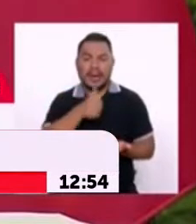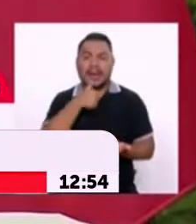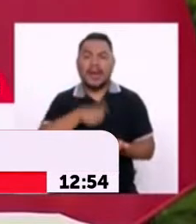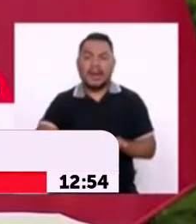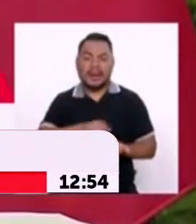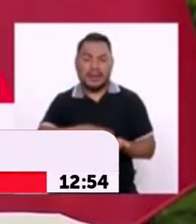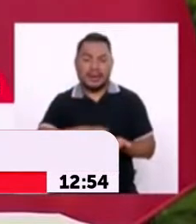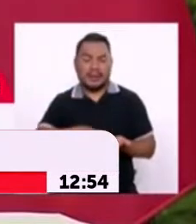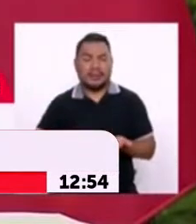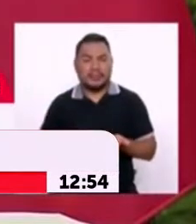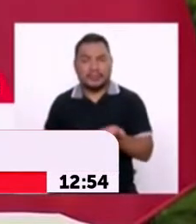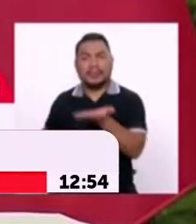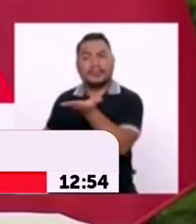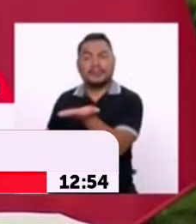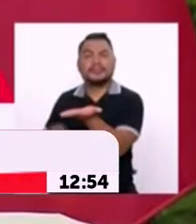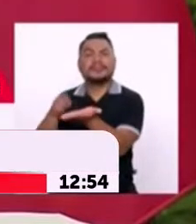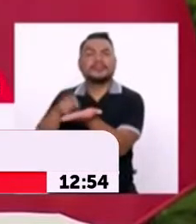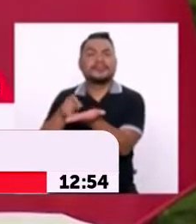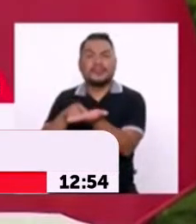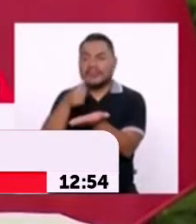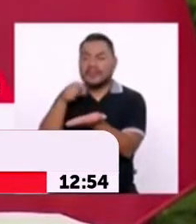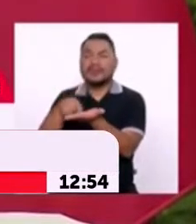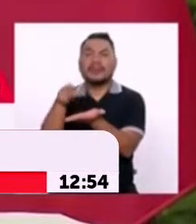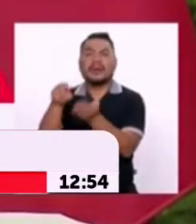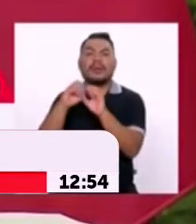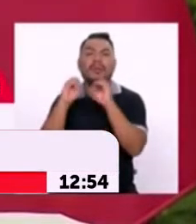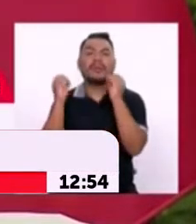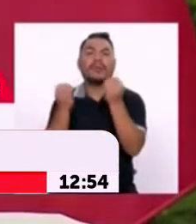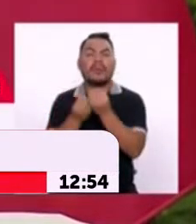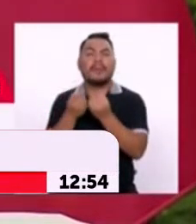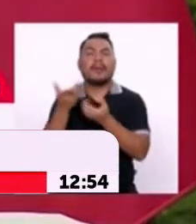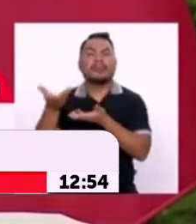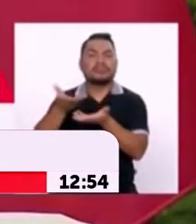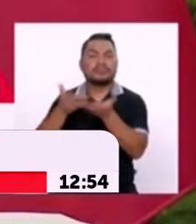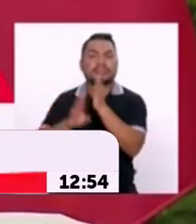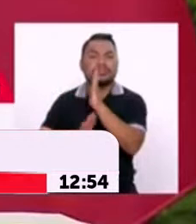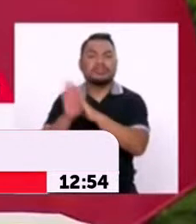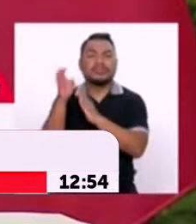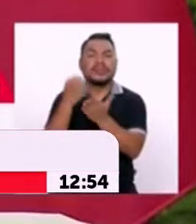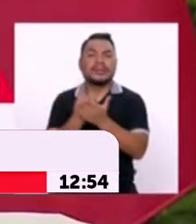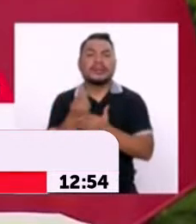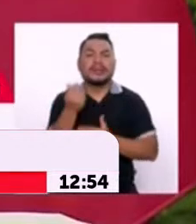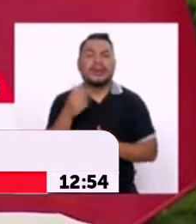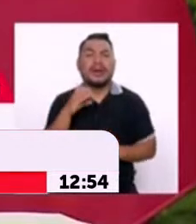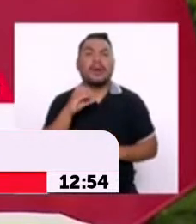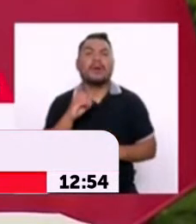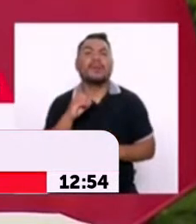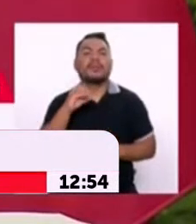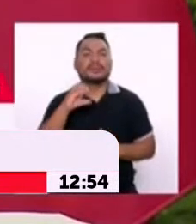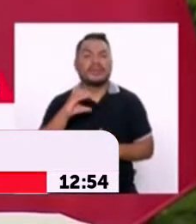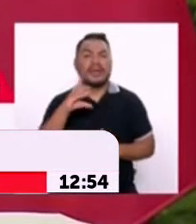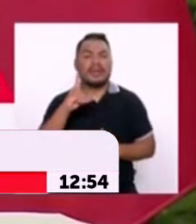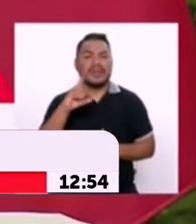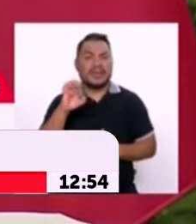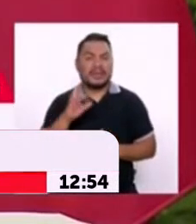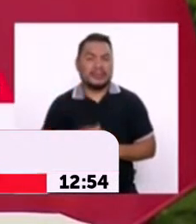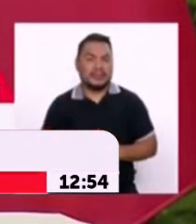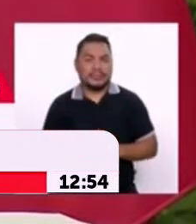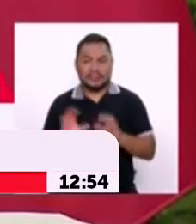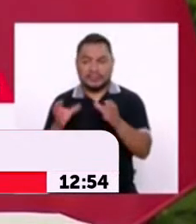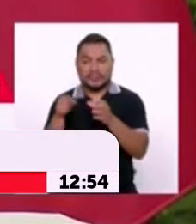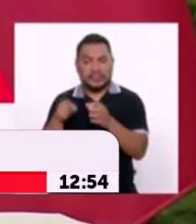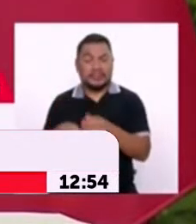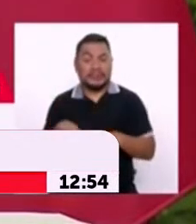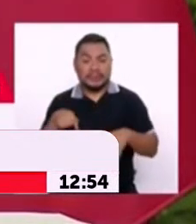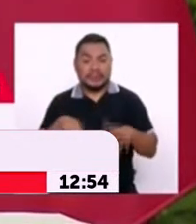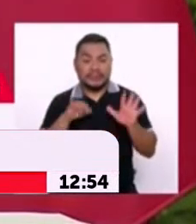memorándum correspondiente a la Organización para la Cooperación y el Desarrollo Económico, OCDE.